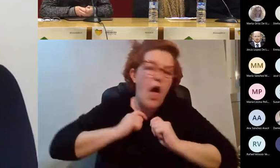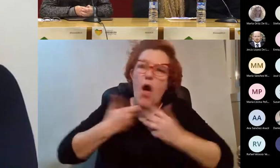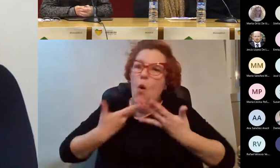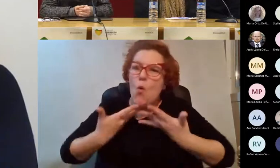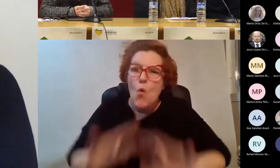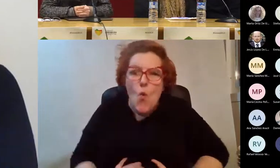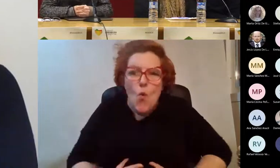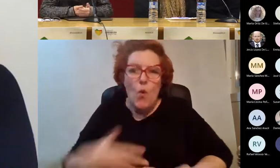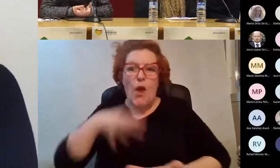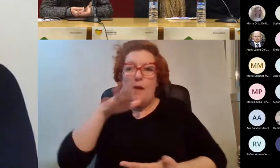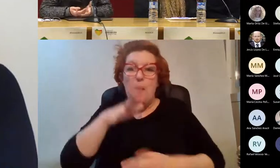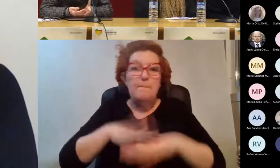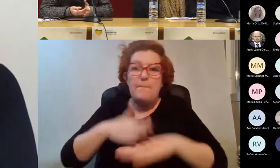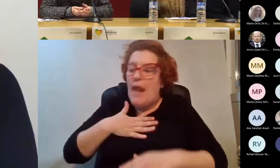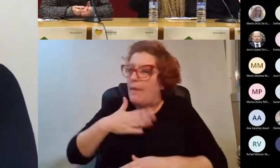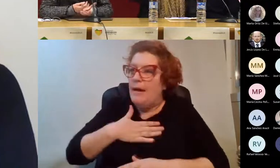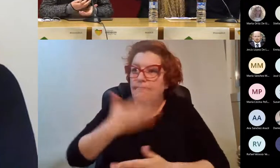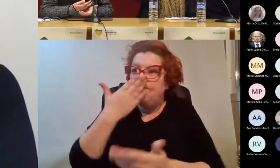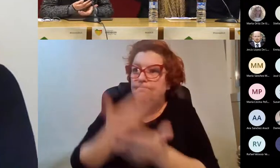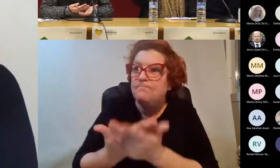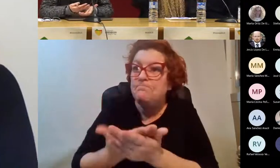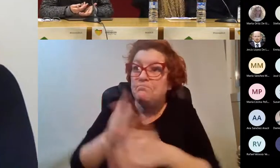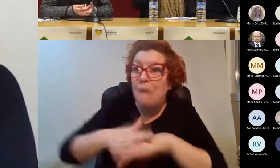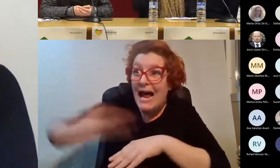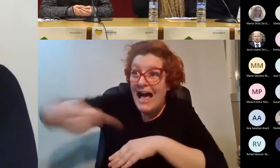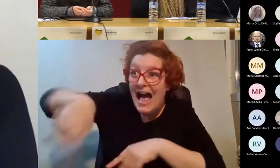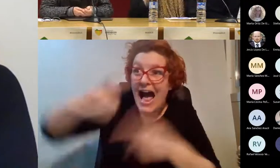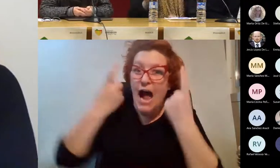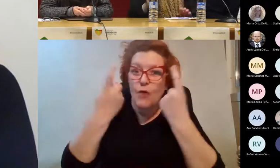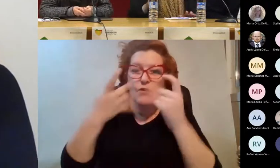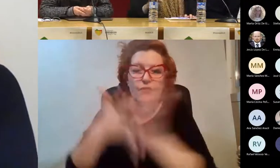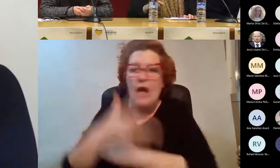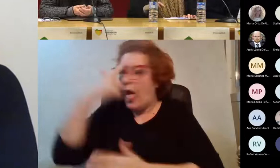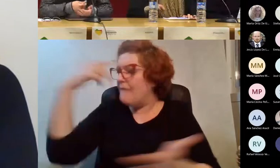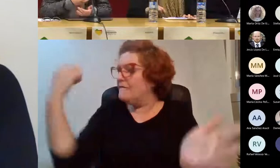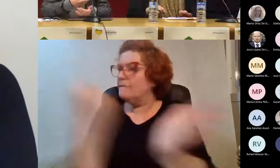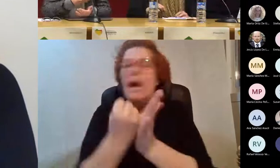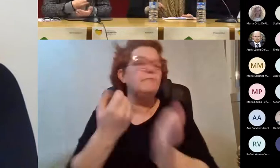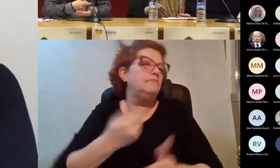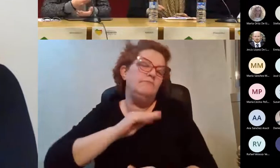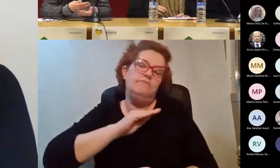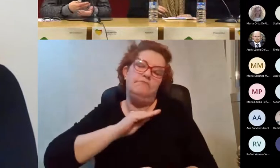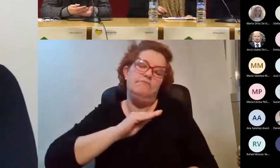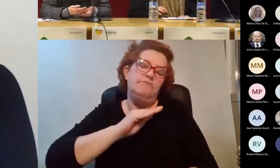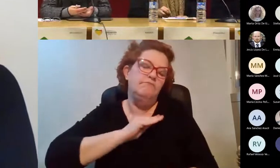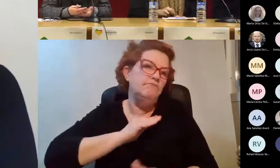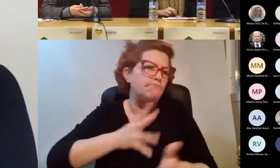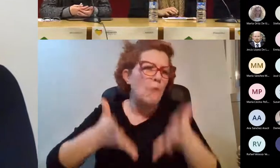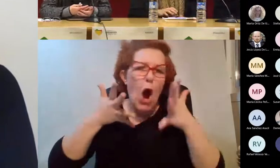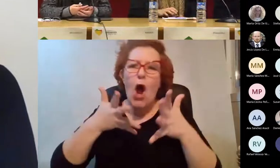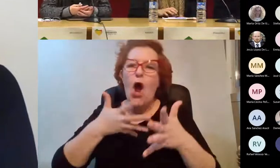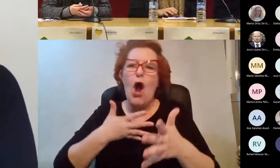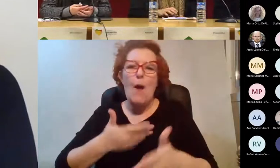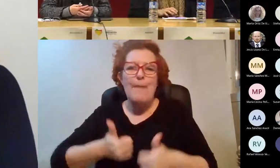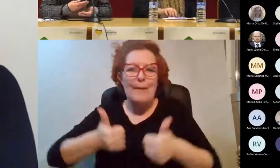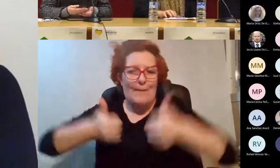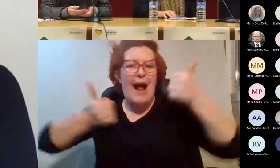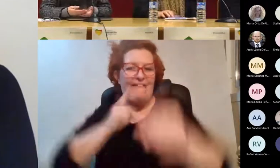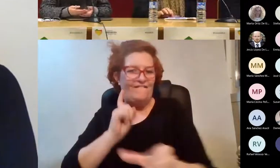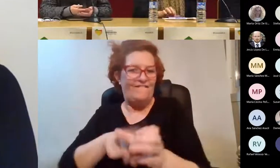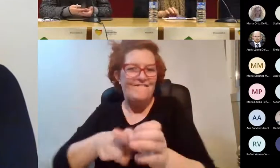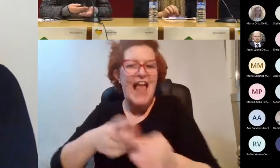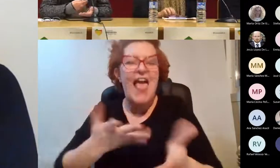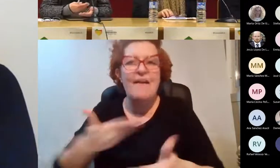que para mí, yo creo que muchos de ellos lo nombran como algo impagable. Y demandan más. Continuamente